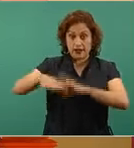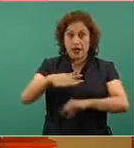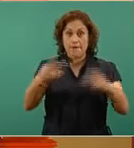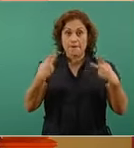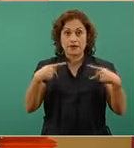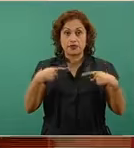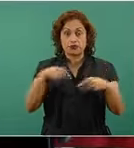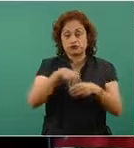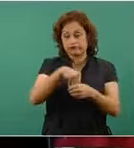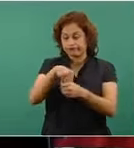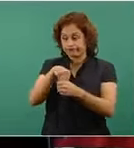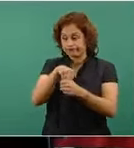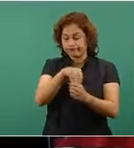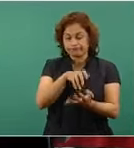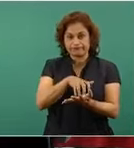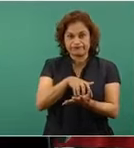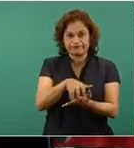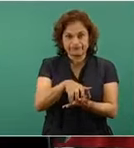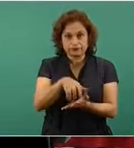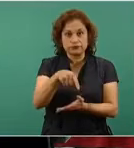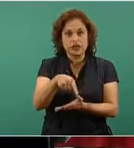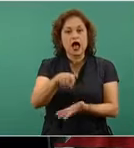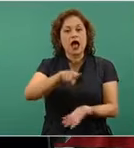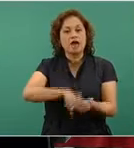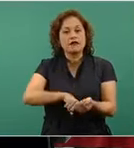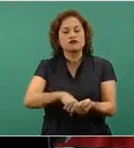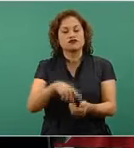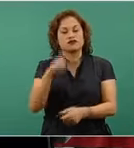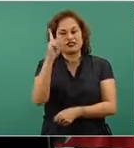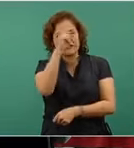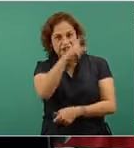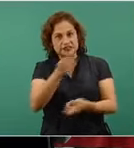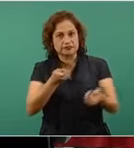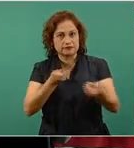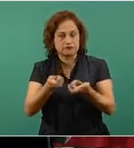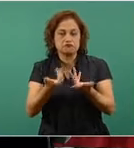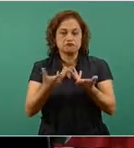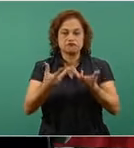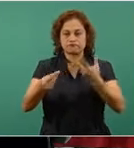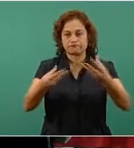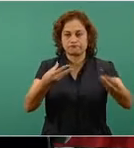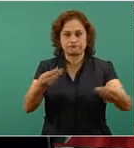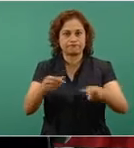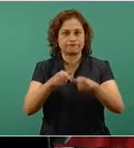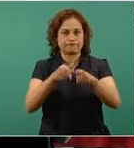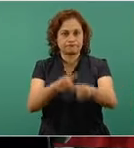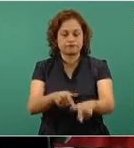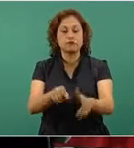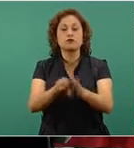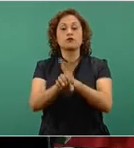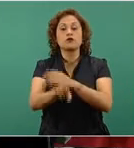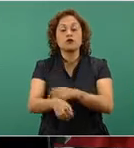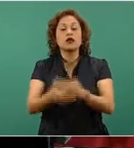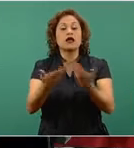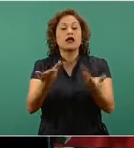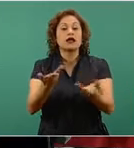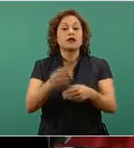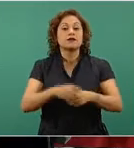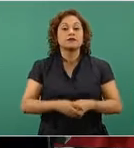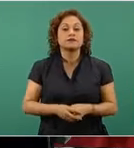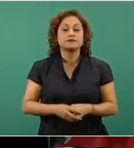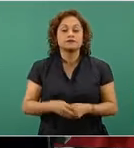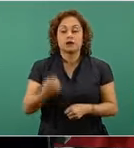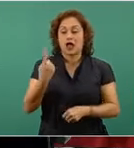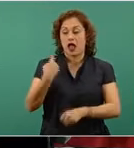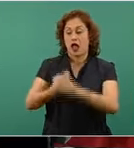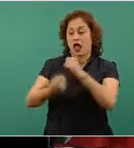propagación. Entonces, es muy importante, lo hemos considerado para todos los esfuerzos de control de la epidemia desde el año